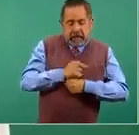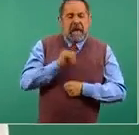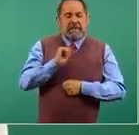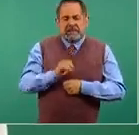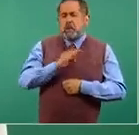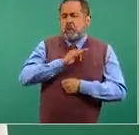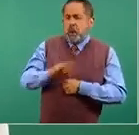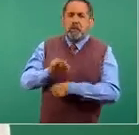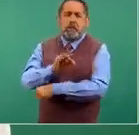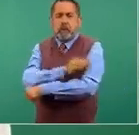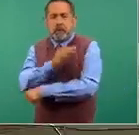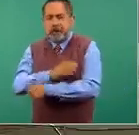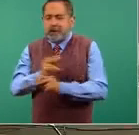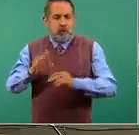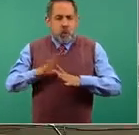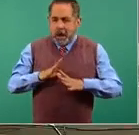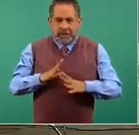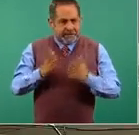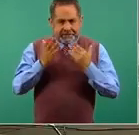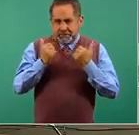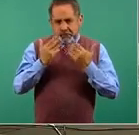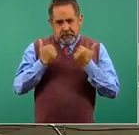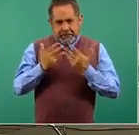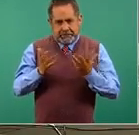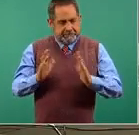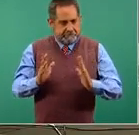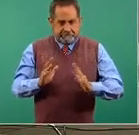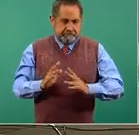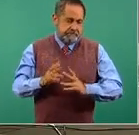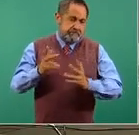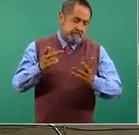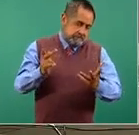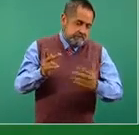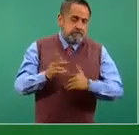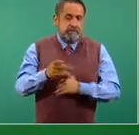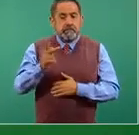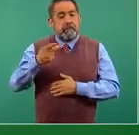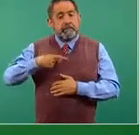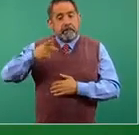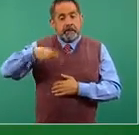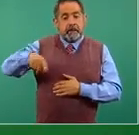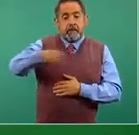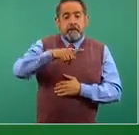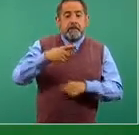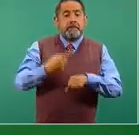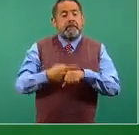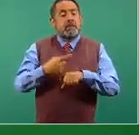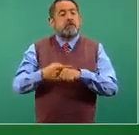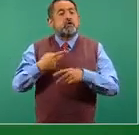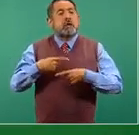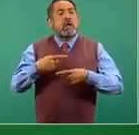elegible cada persona. Lo que sí recordamos es que las personas que tienen